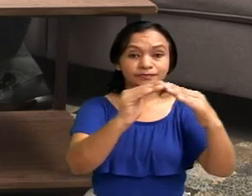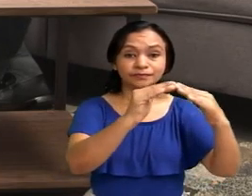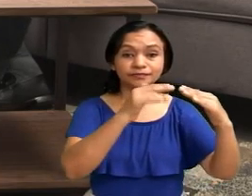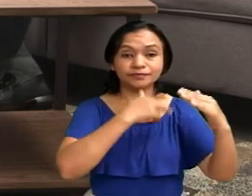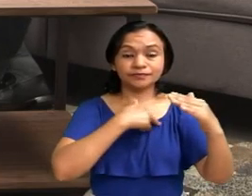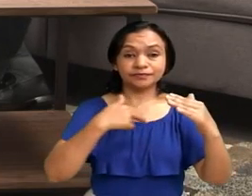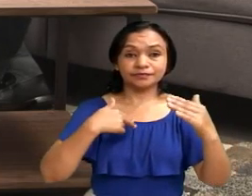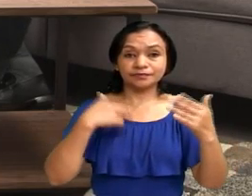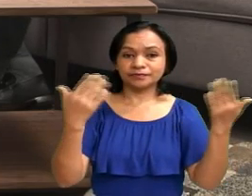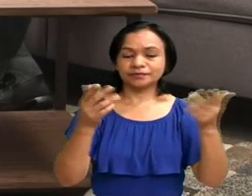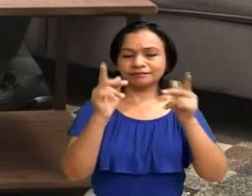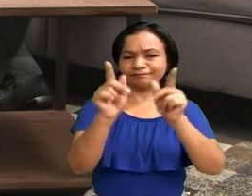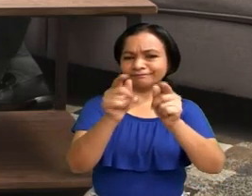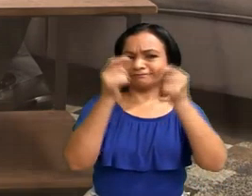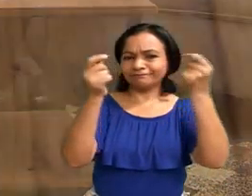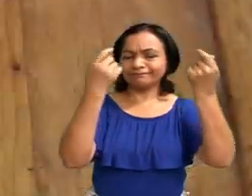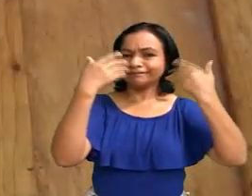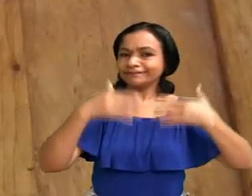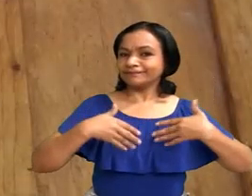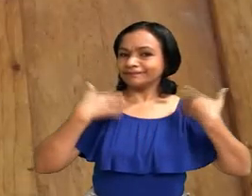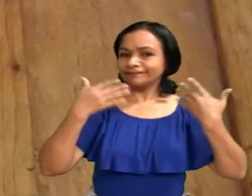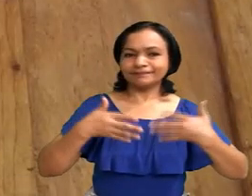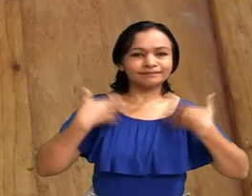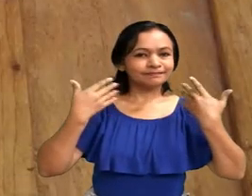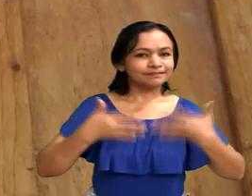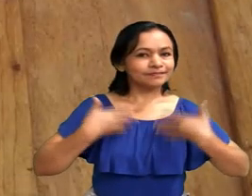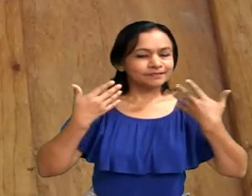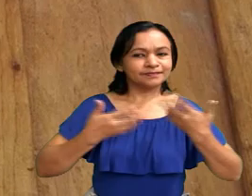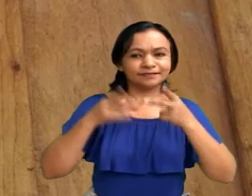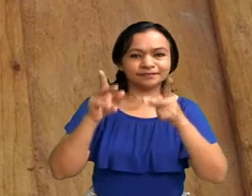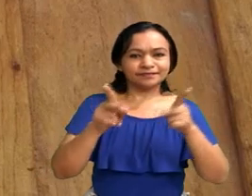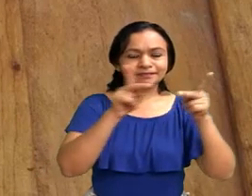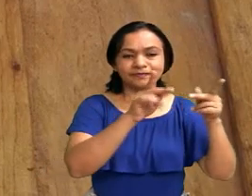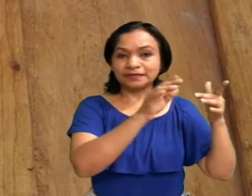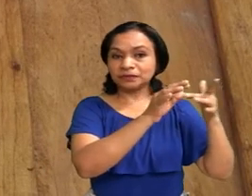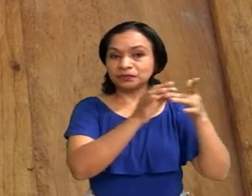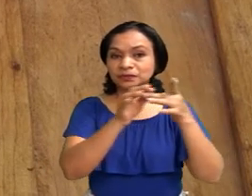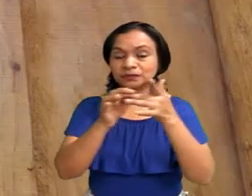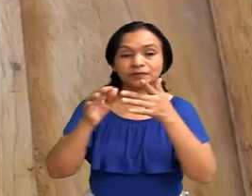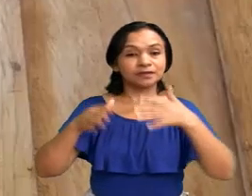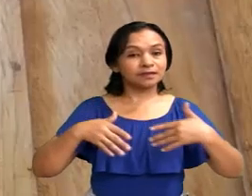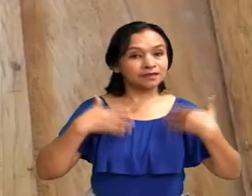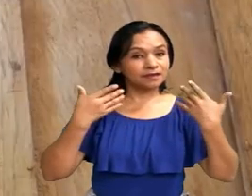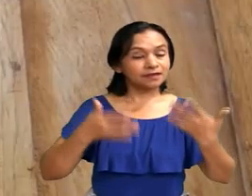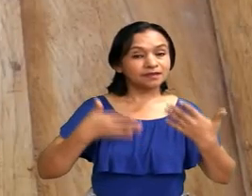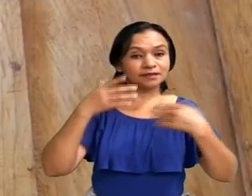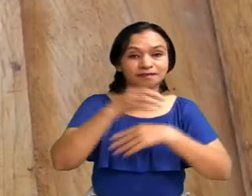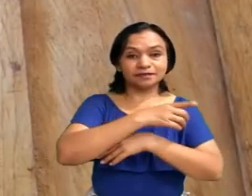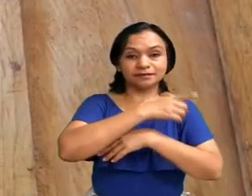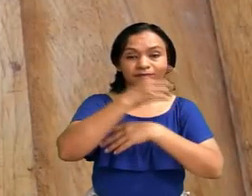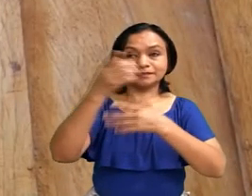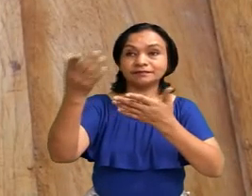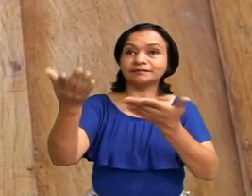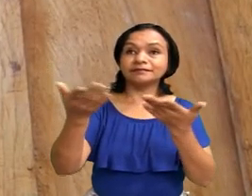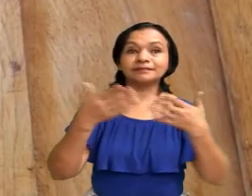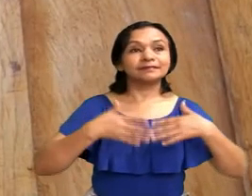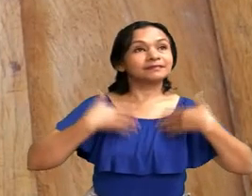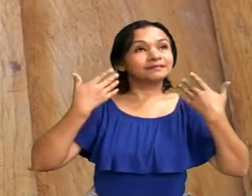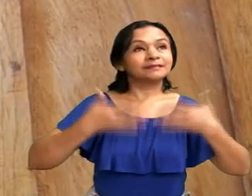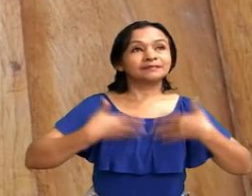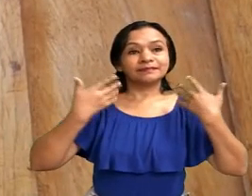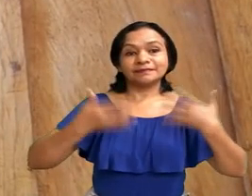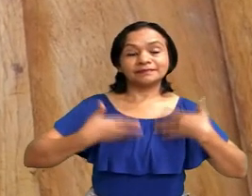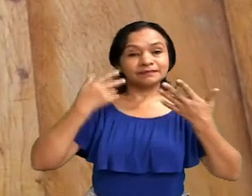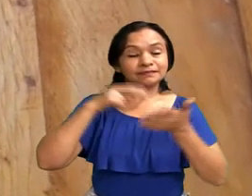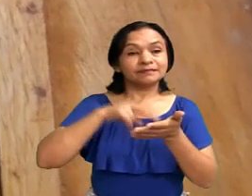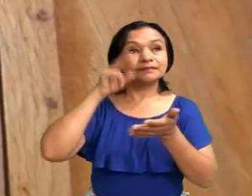es una cuestión de celebración y de algarabía total. Muy especial. Sí, la forma en la que lo reciben, y uno diría, bueno, claro, a